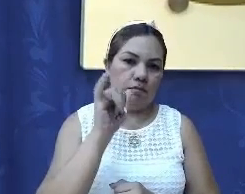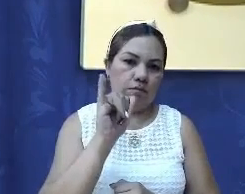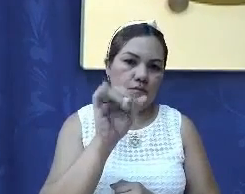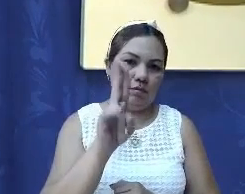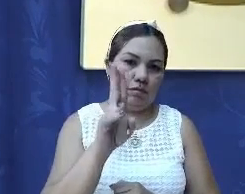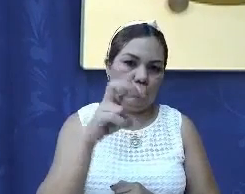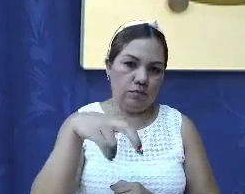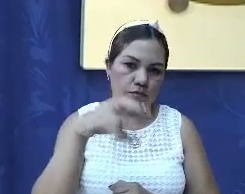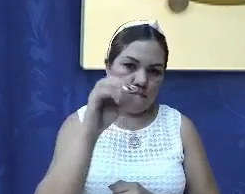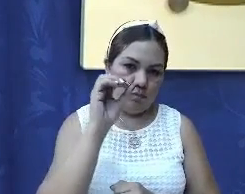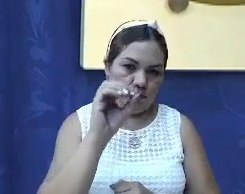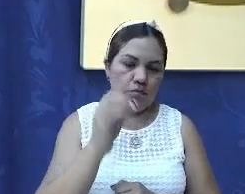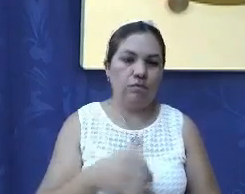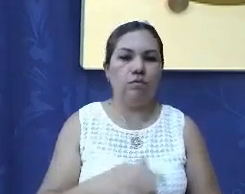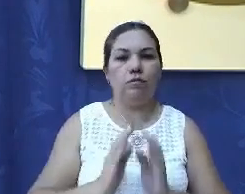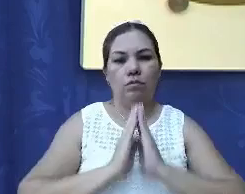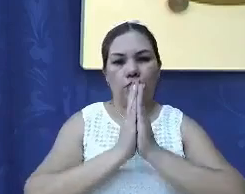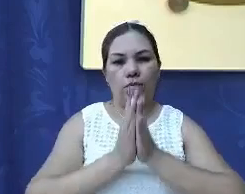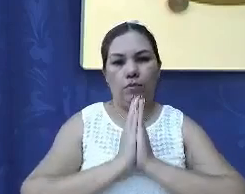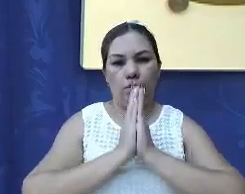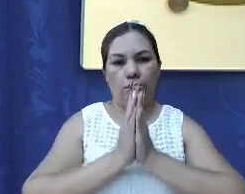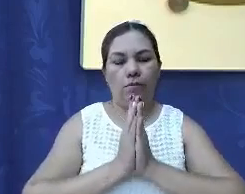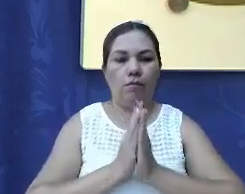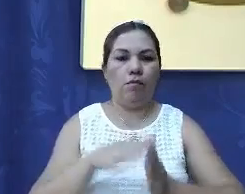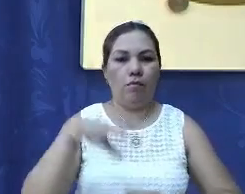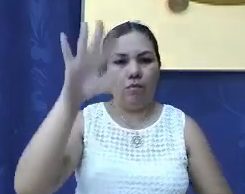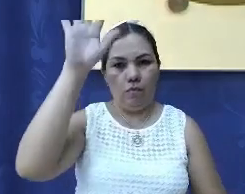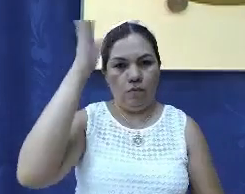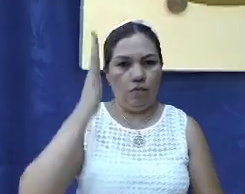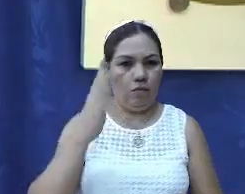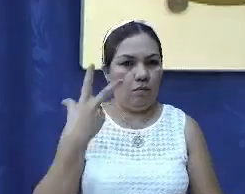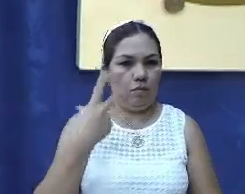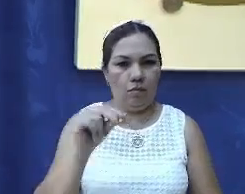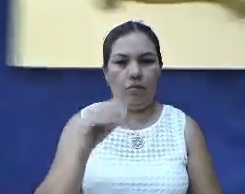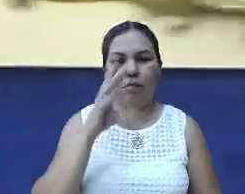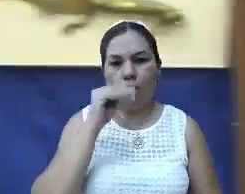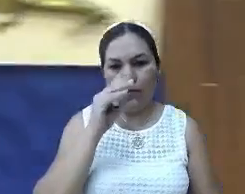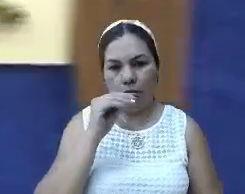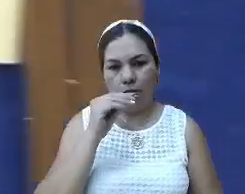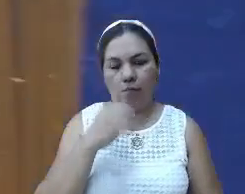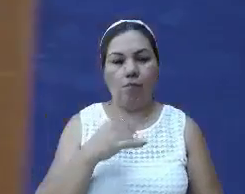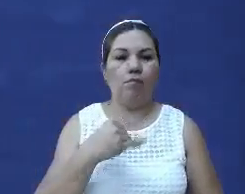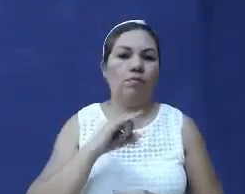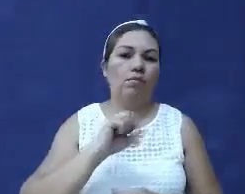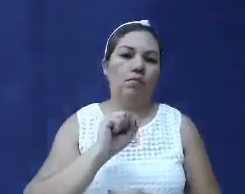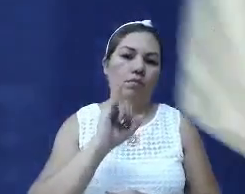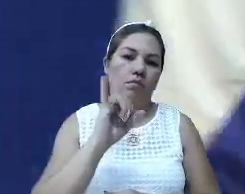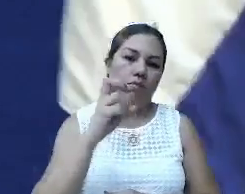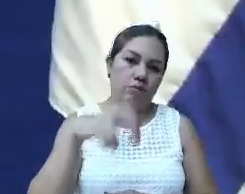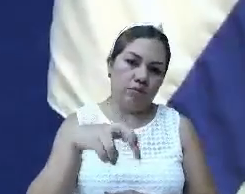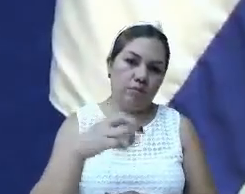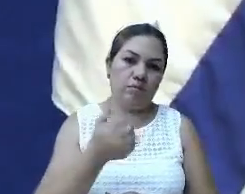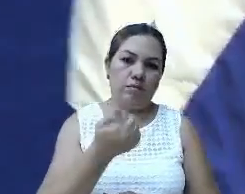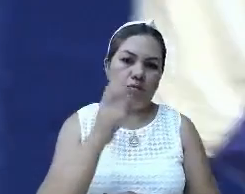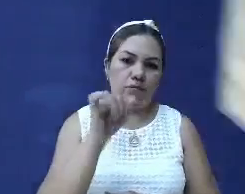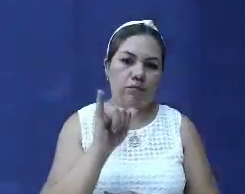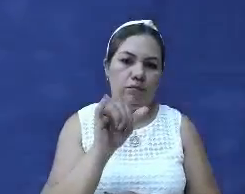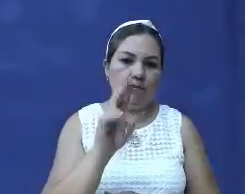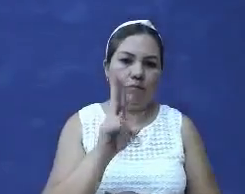oración. Mirar a tu vecino y decirle, Dios no habla sin ayuno, sin oración, sin